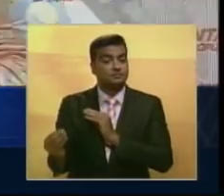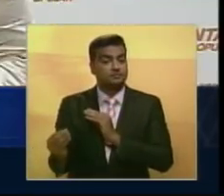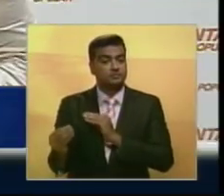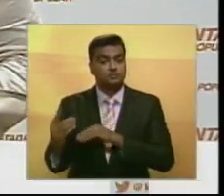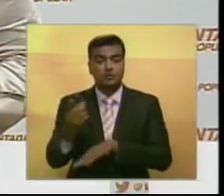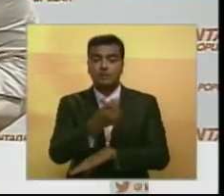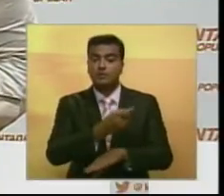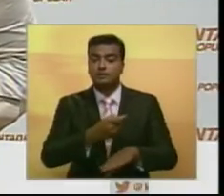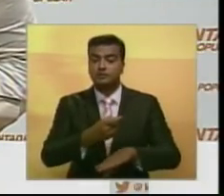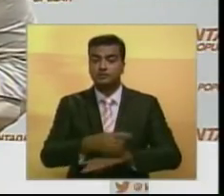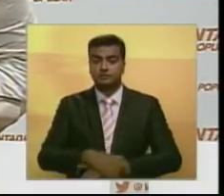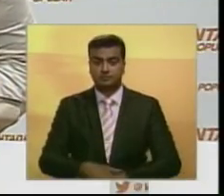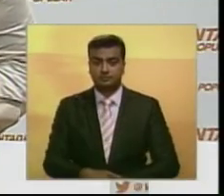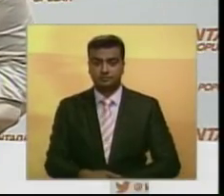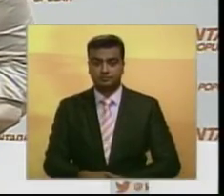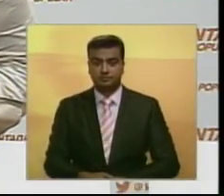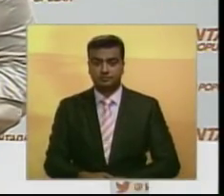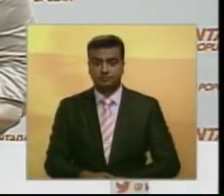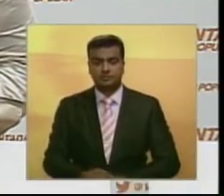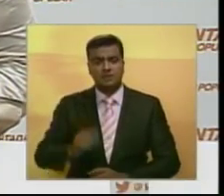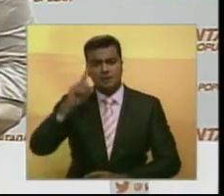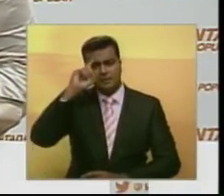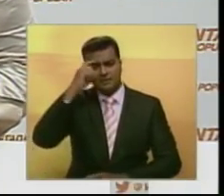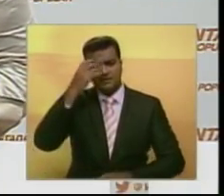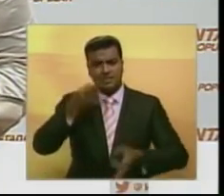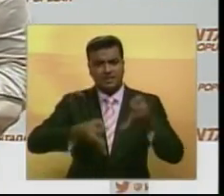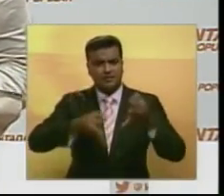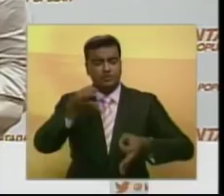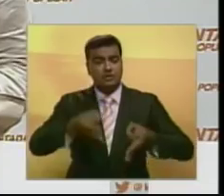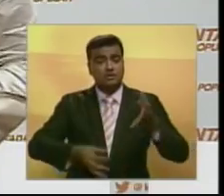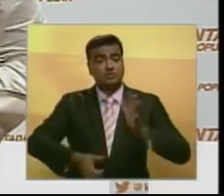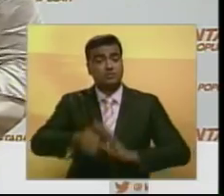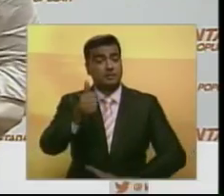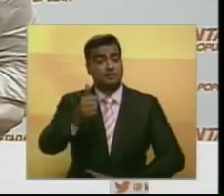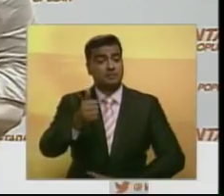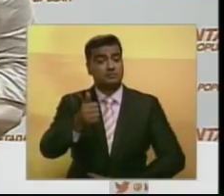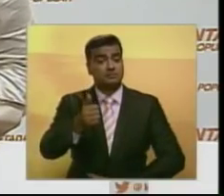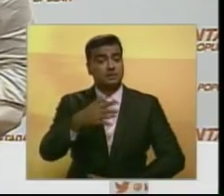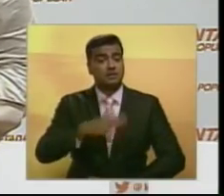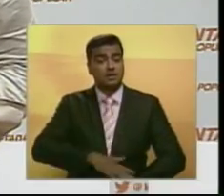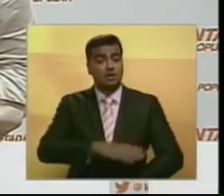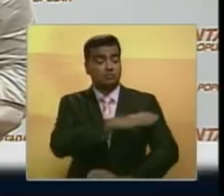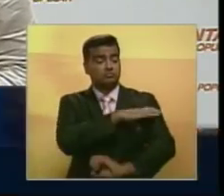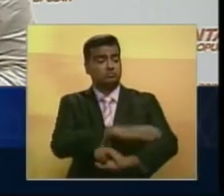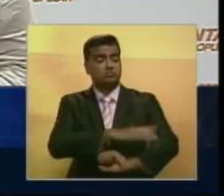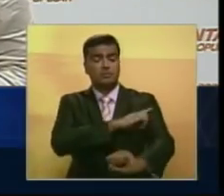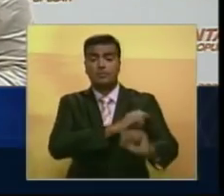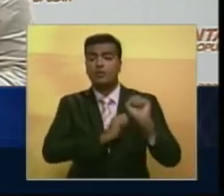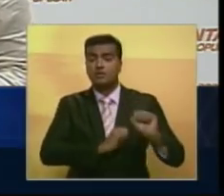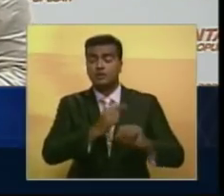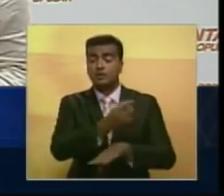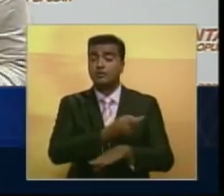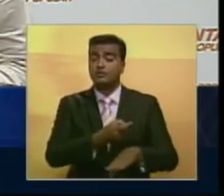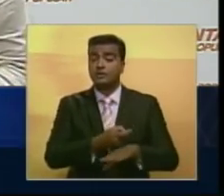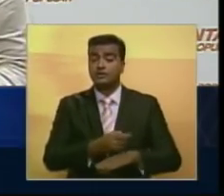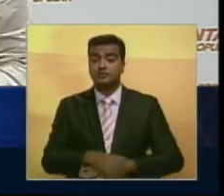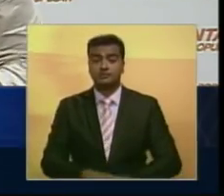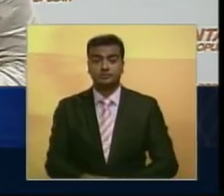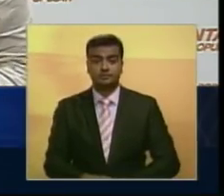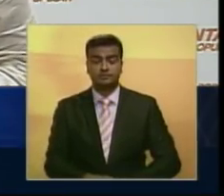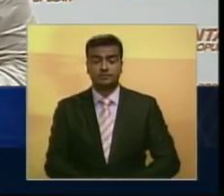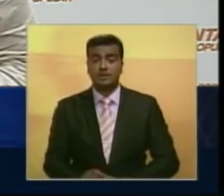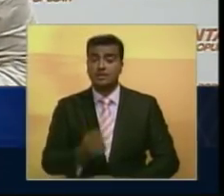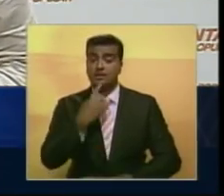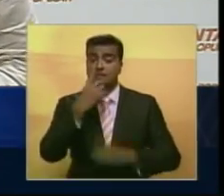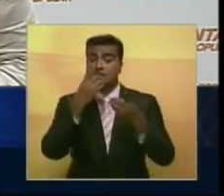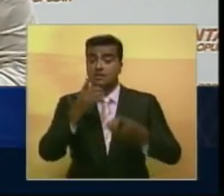el pueblo. Luis Florido considera además que el Tribunal Supremo de Justicia actúa como un brazo político del gobierno nacional. Dice que